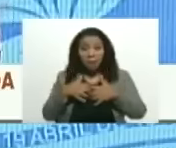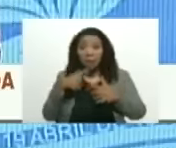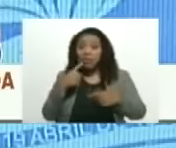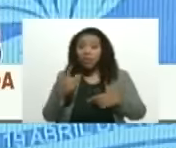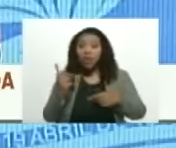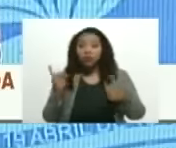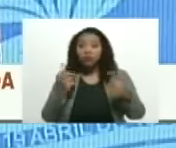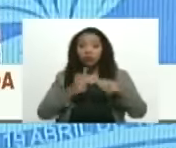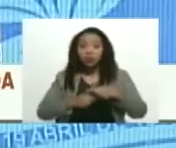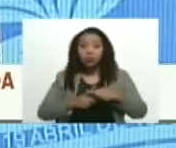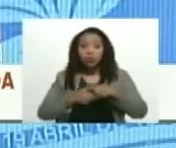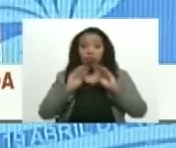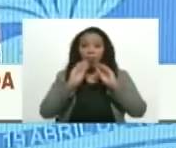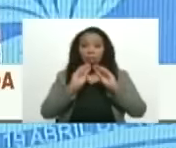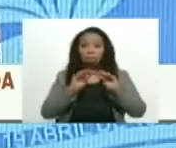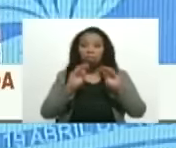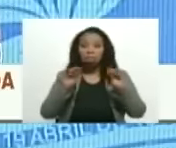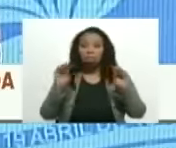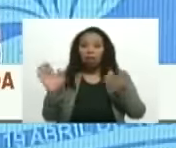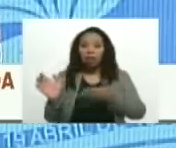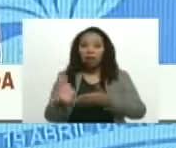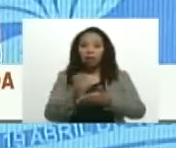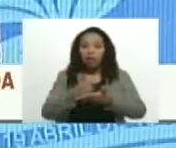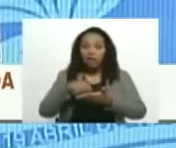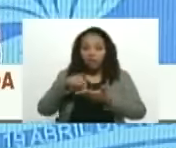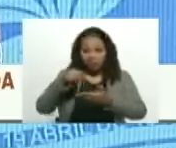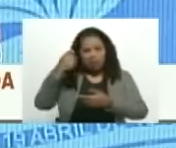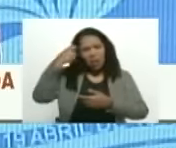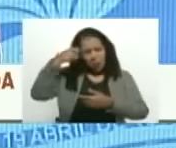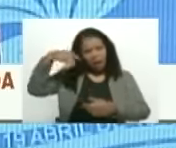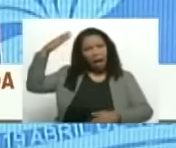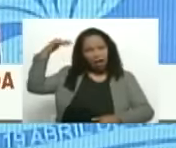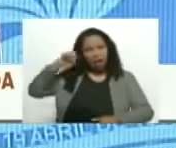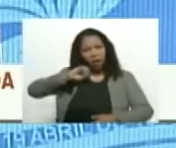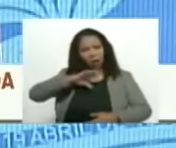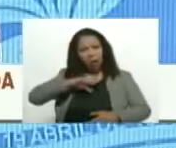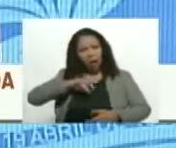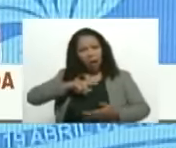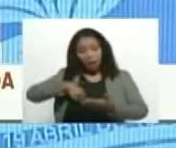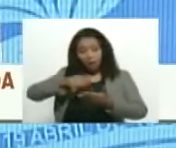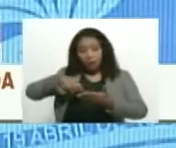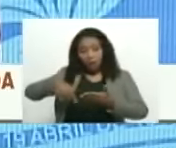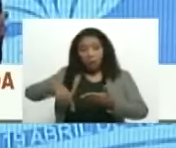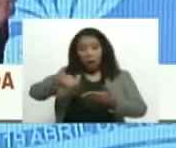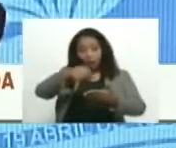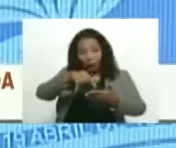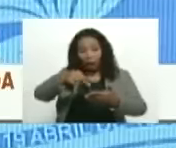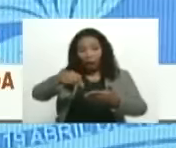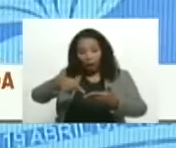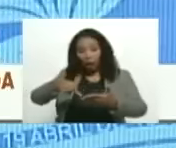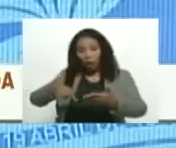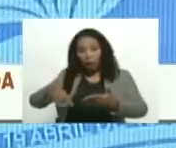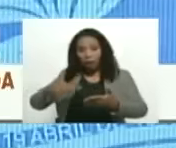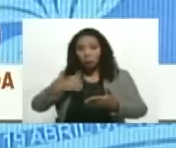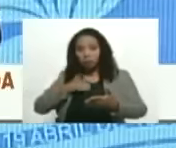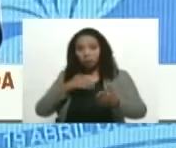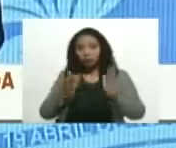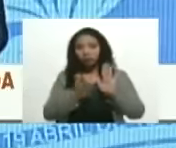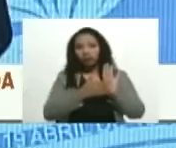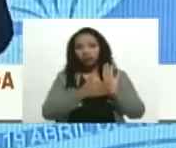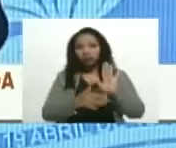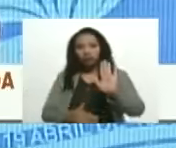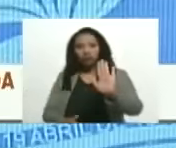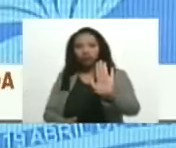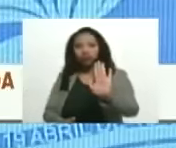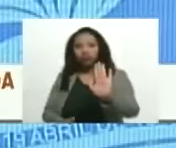organizó los llamadas recolecciones de firmas, ¿se acuerdan de eso? Y las firmas planas. Nosotros mostramos, ojalá lo podamos conseguir ese